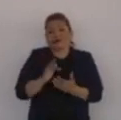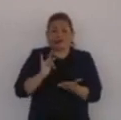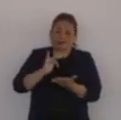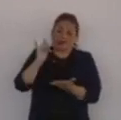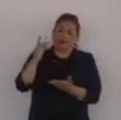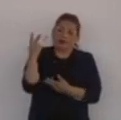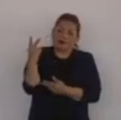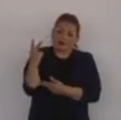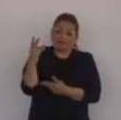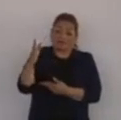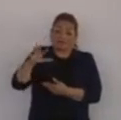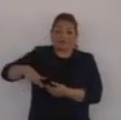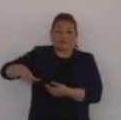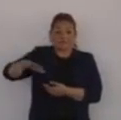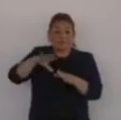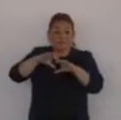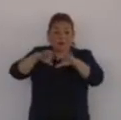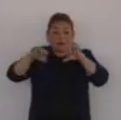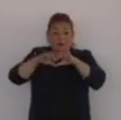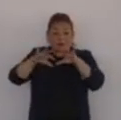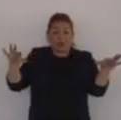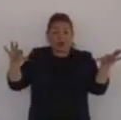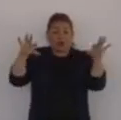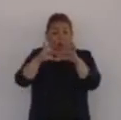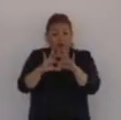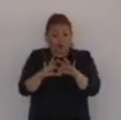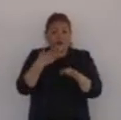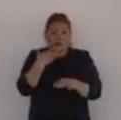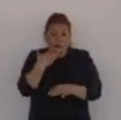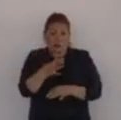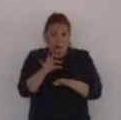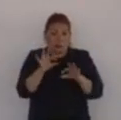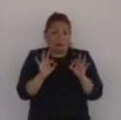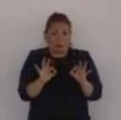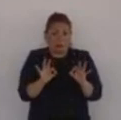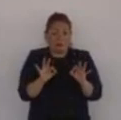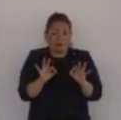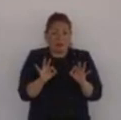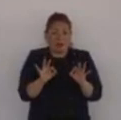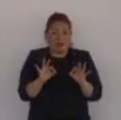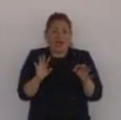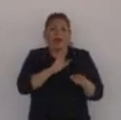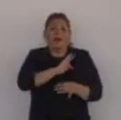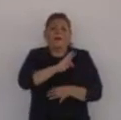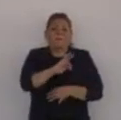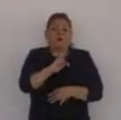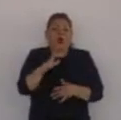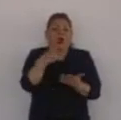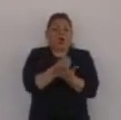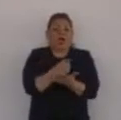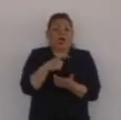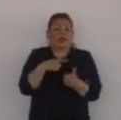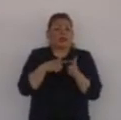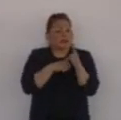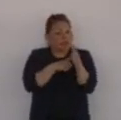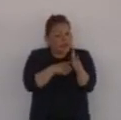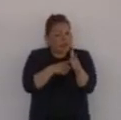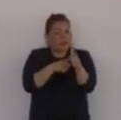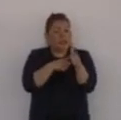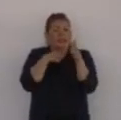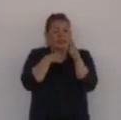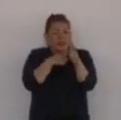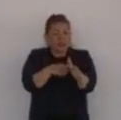dos, porque gracias a que hacemos buen equipo, podemos alcanzar el reto